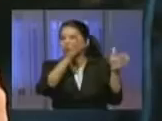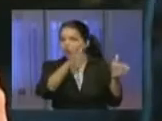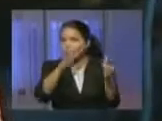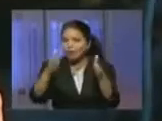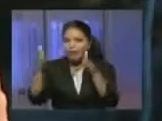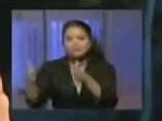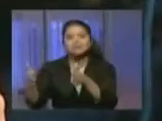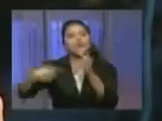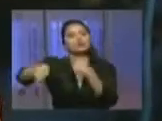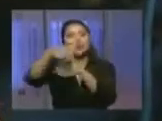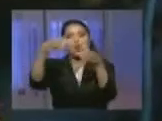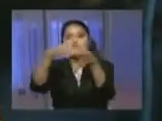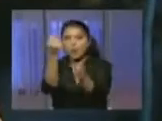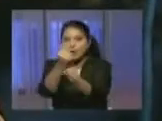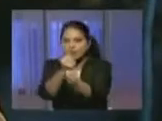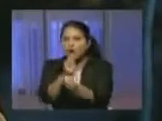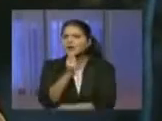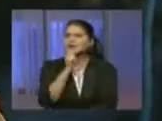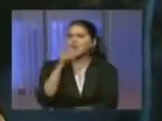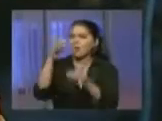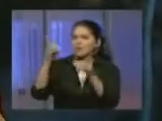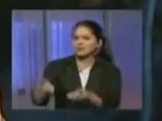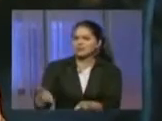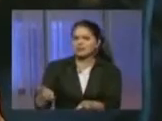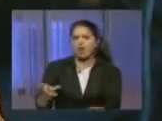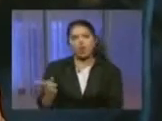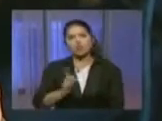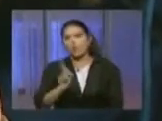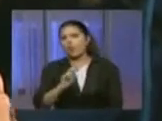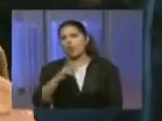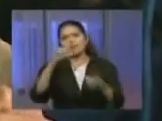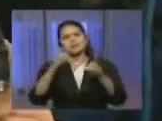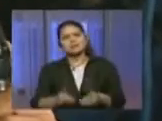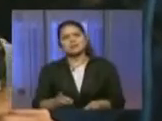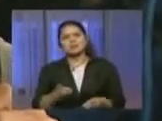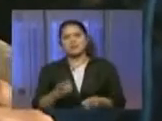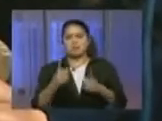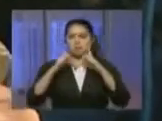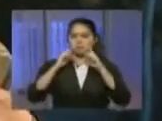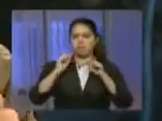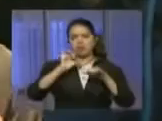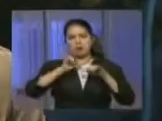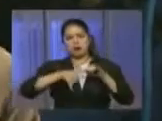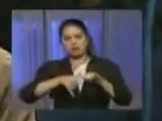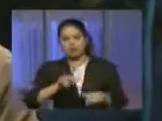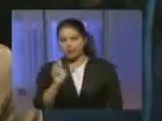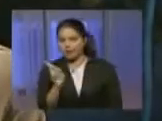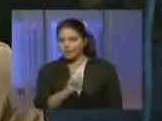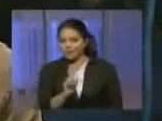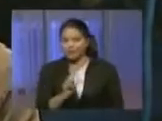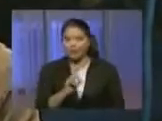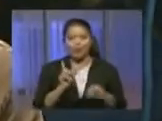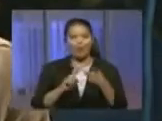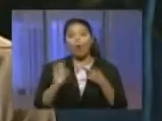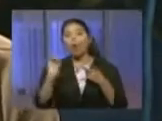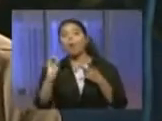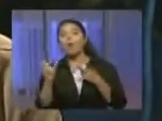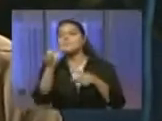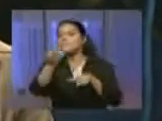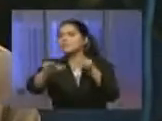frentes de trabajo Eso no lo decide un ingeniero un integrante de